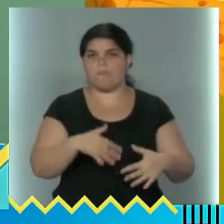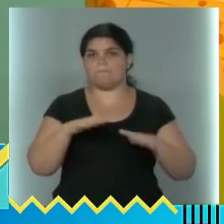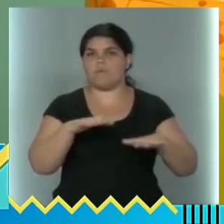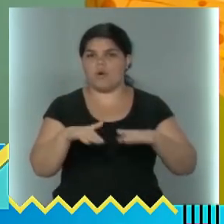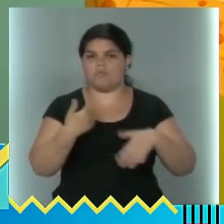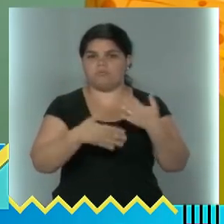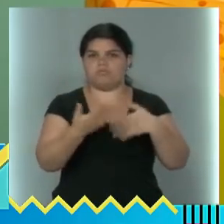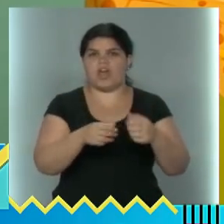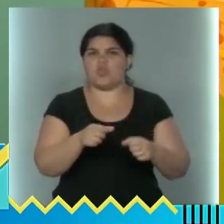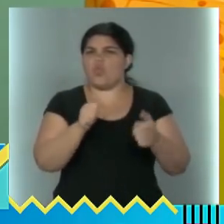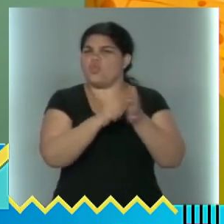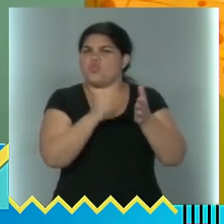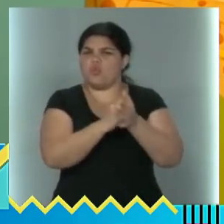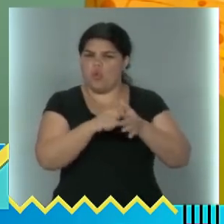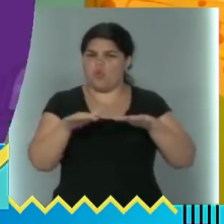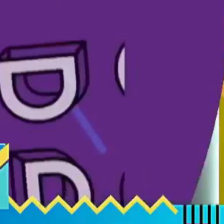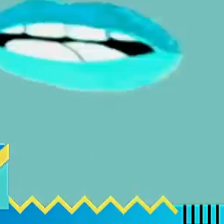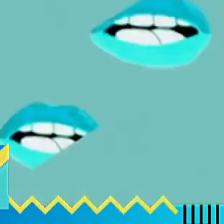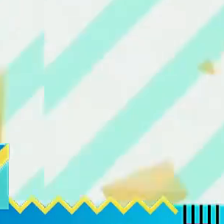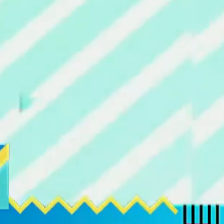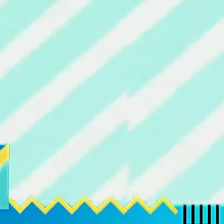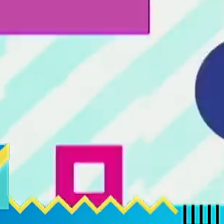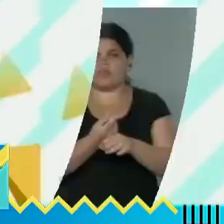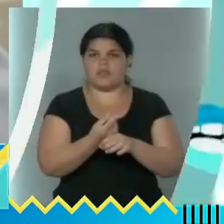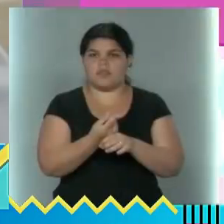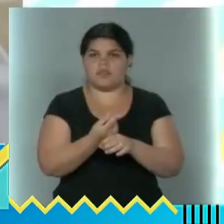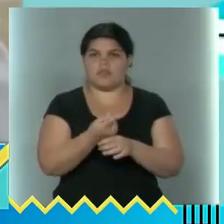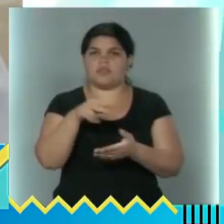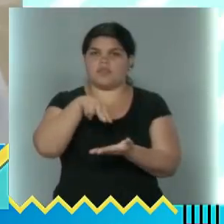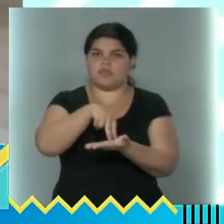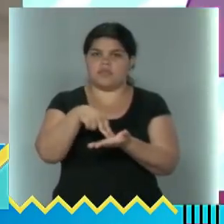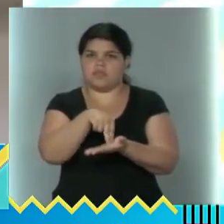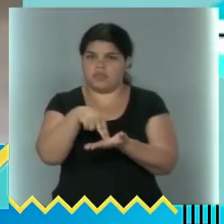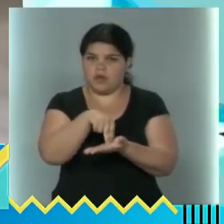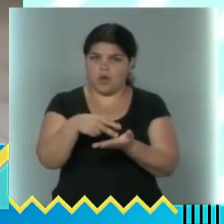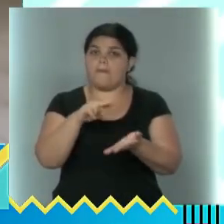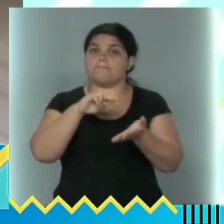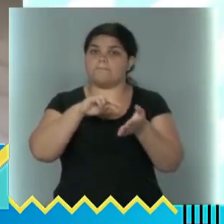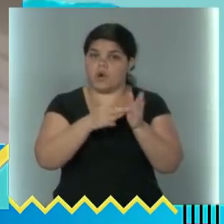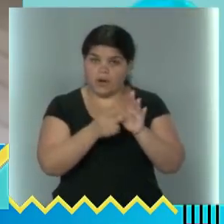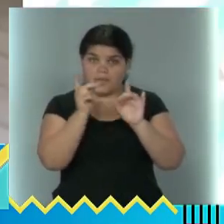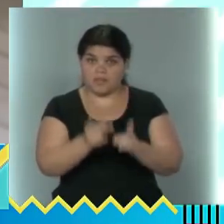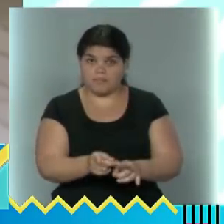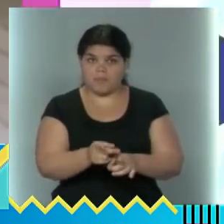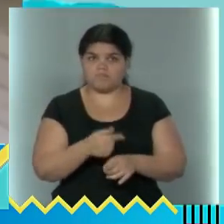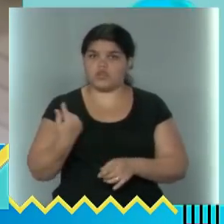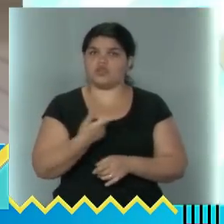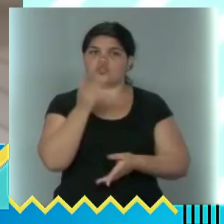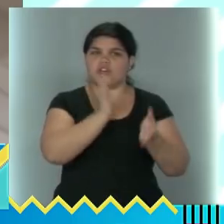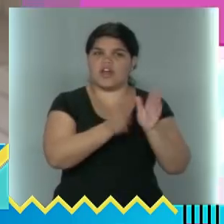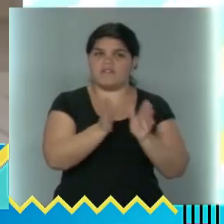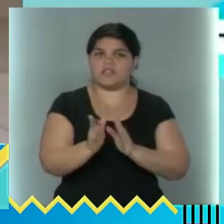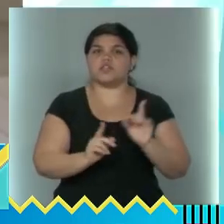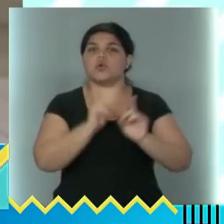la rigidez, los problemas de equilibrio. Nosotros, desde la rehabilitación, muchas veces lo que buscamos siempre es que el